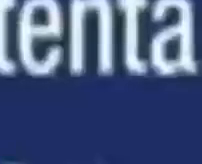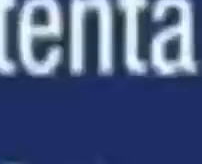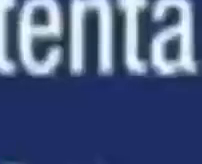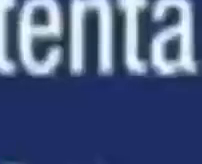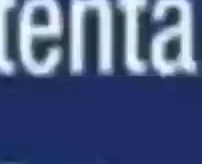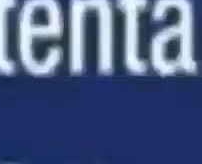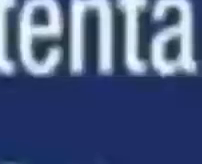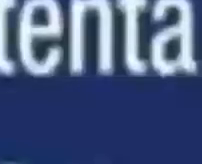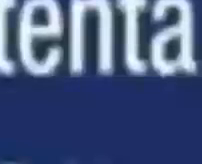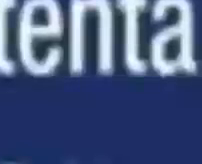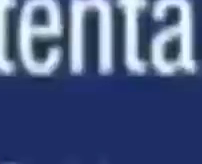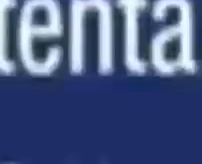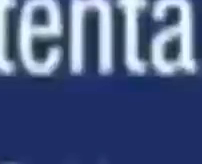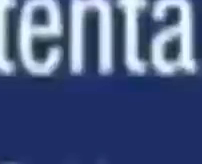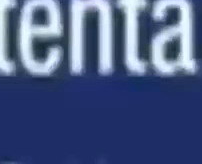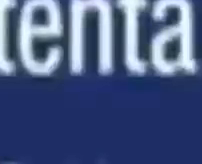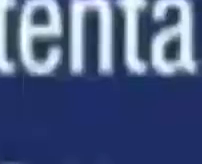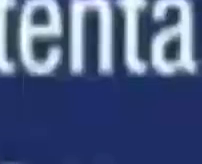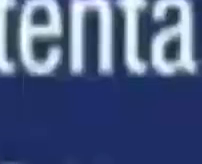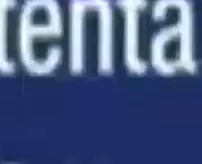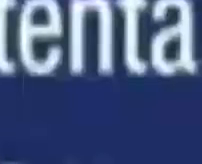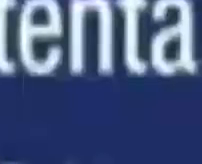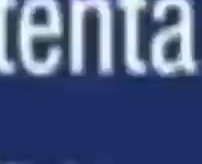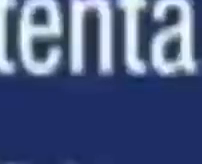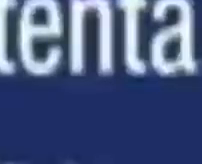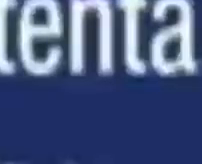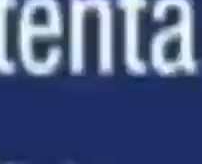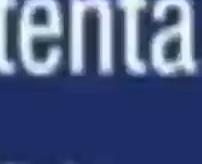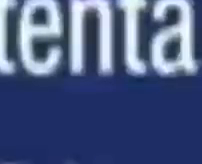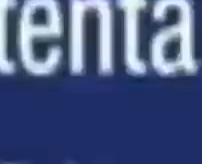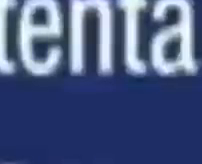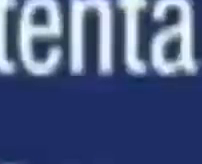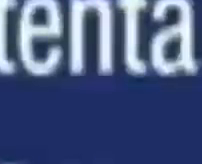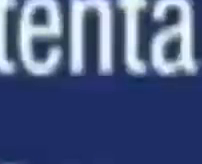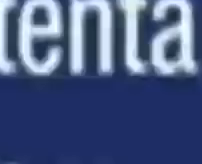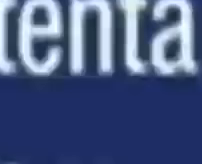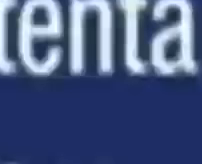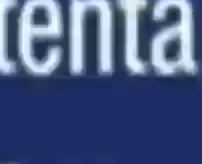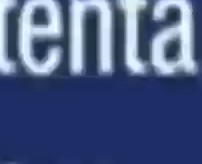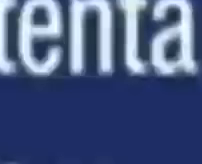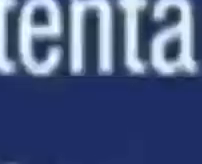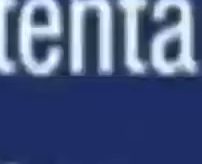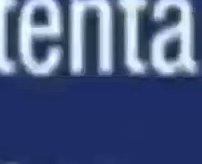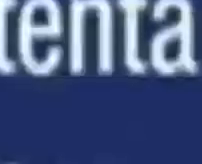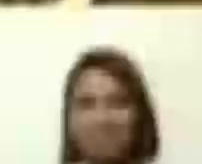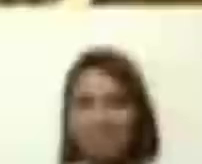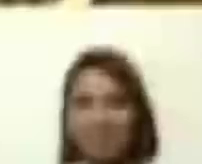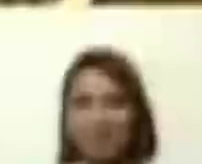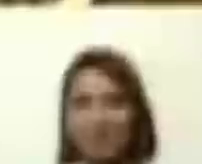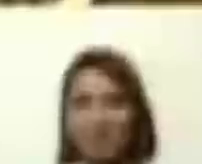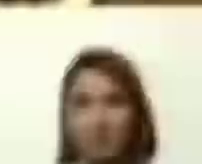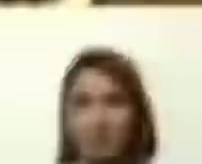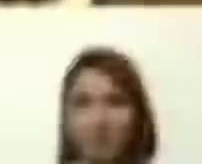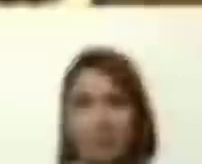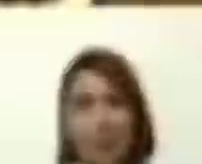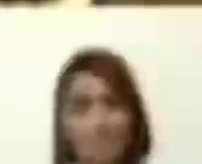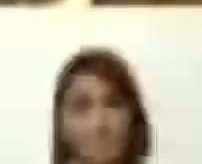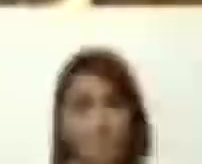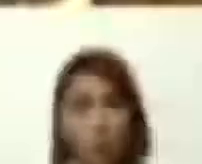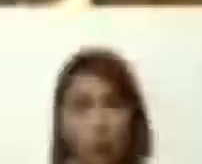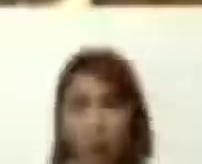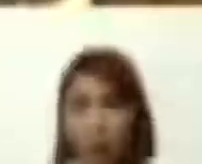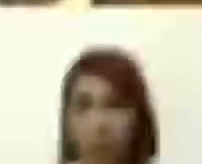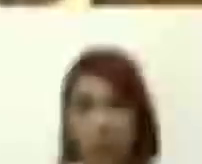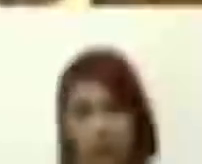también otros sectores como emprendimientos, como turismo, como metales. Muy